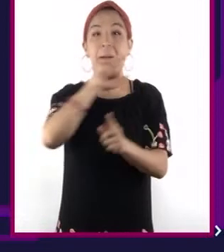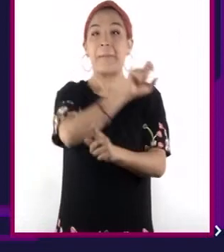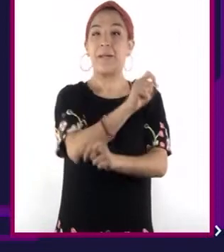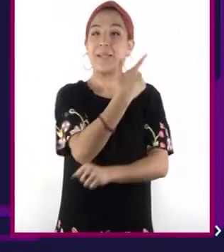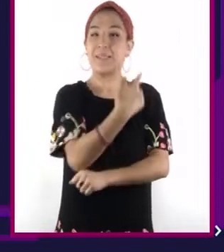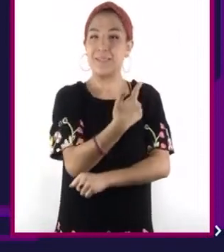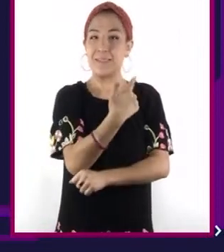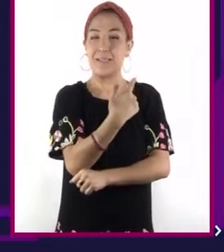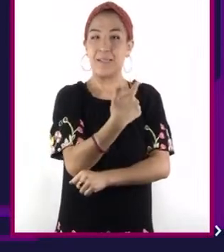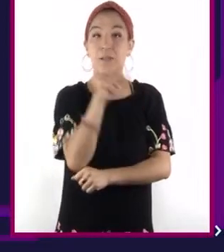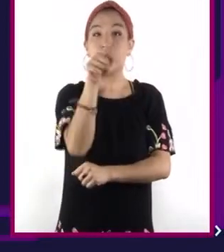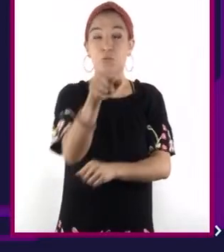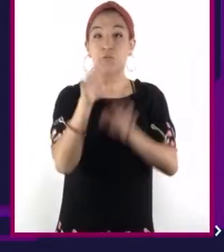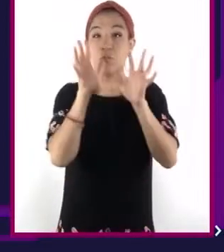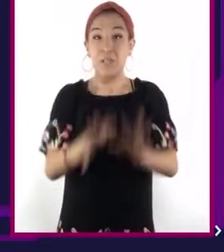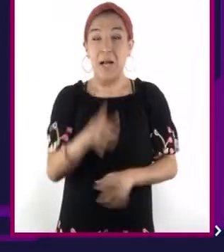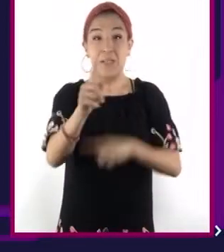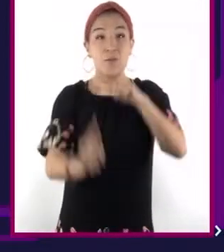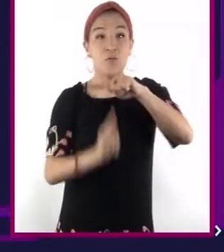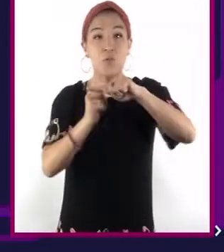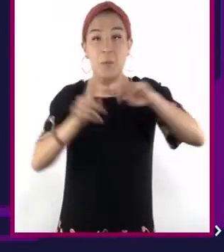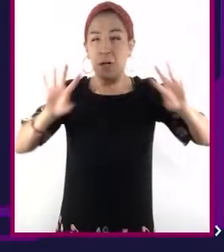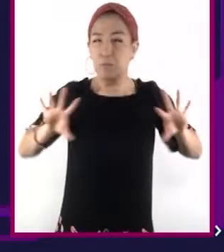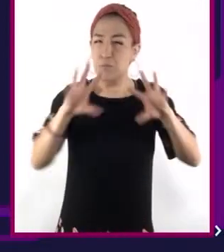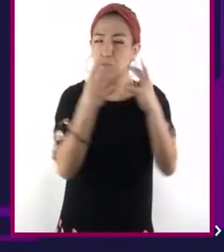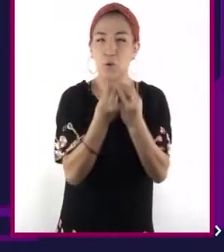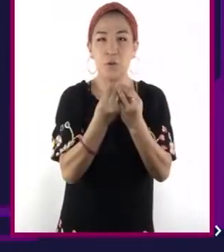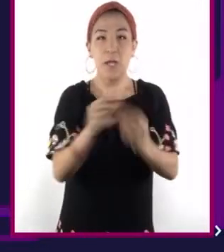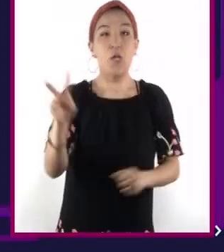27. Al realizar la suma se obtiene